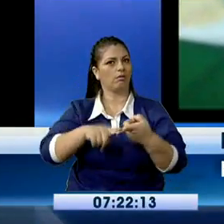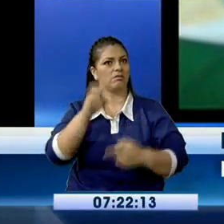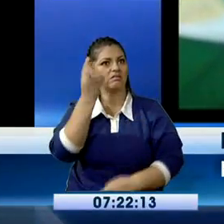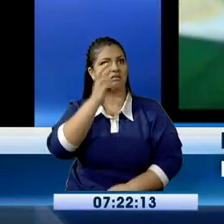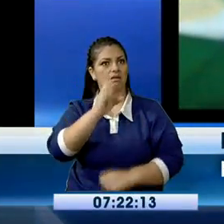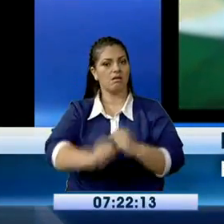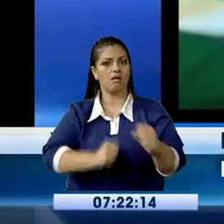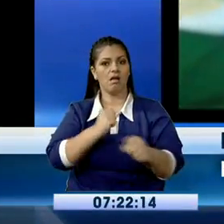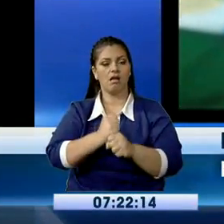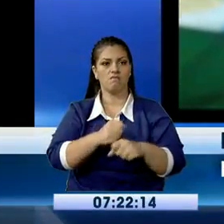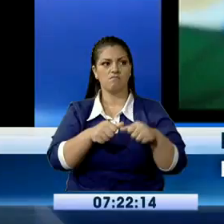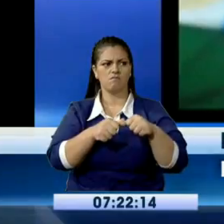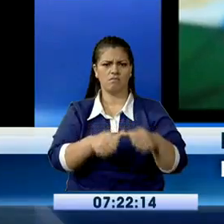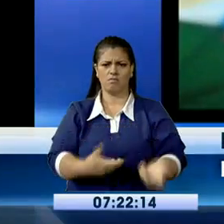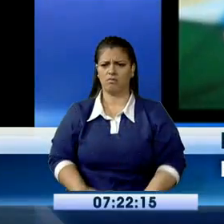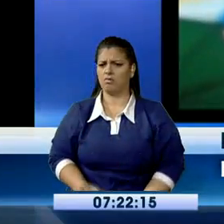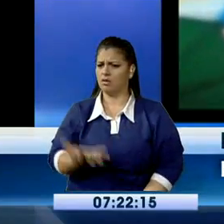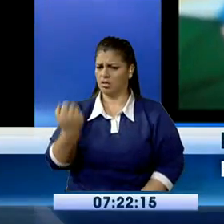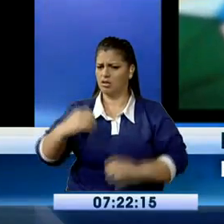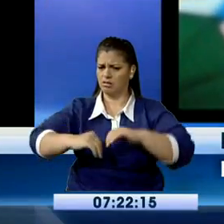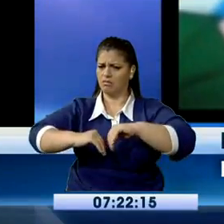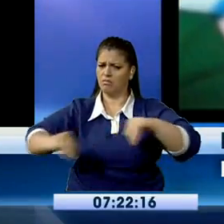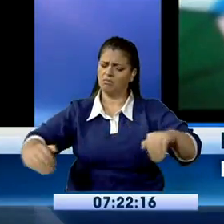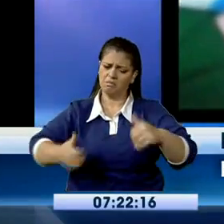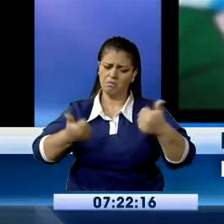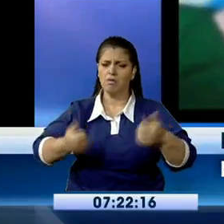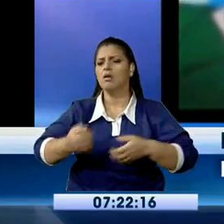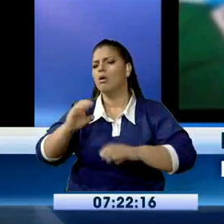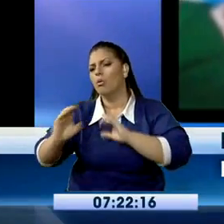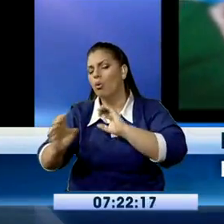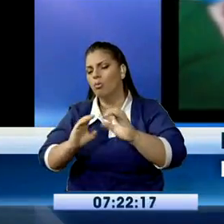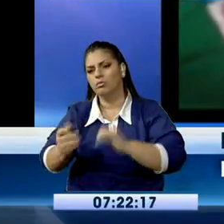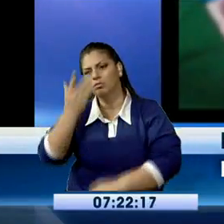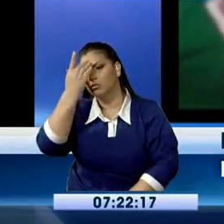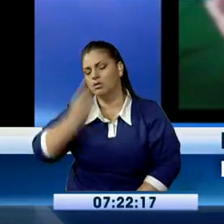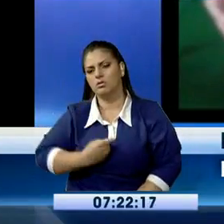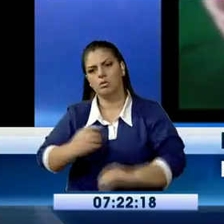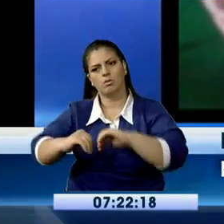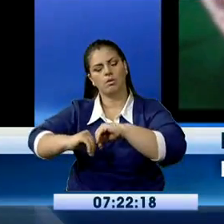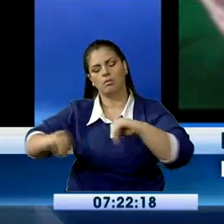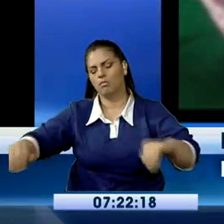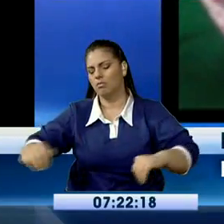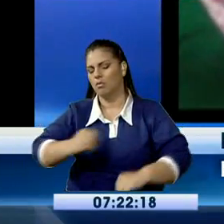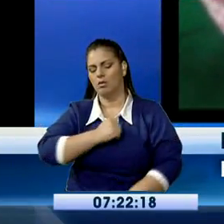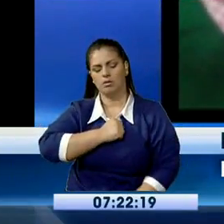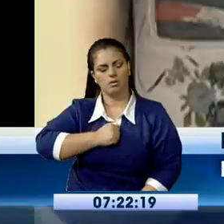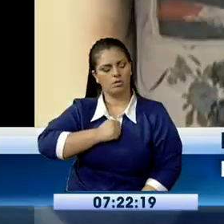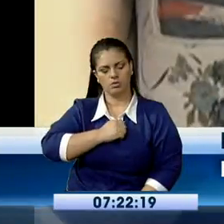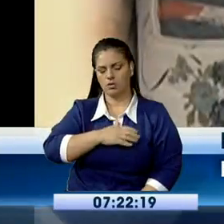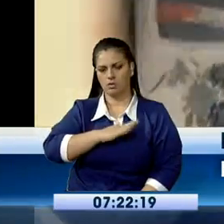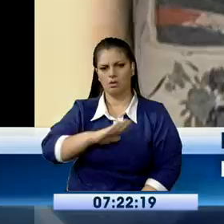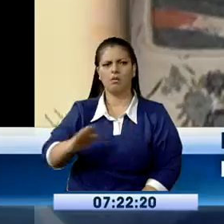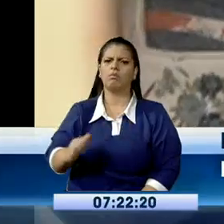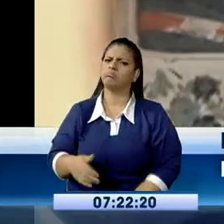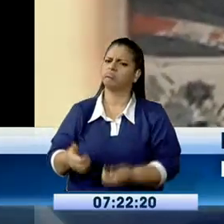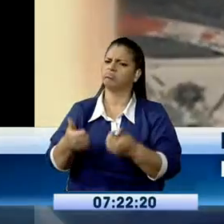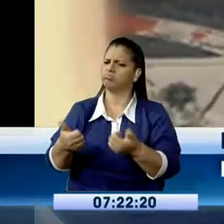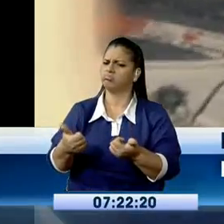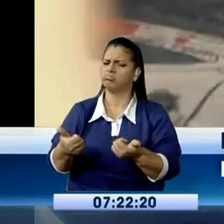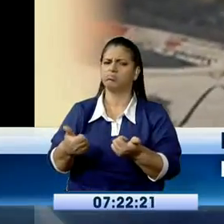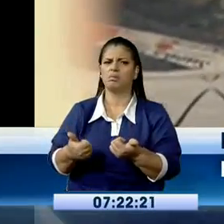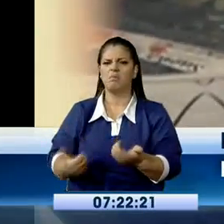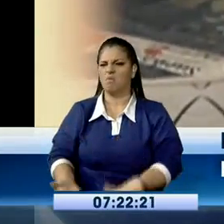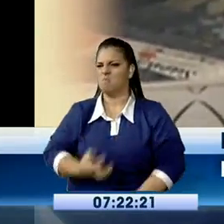separarse, entonces sepárense por las buenas, porque mujeres y hombres hay bastantes. Porque ese es un cobarde el que lo hace, no es un hombre. Informó